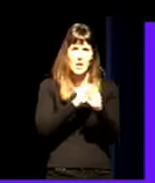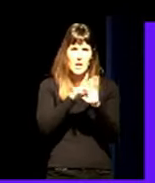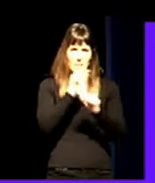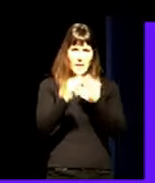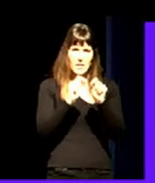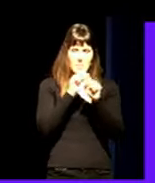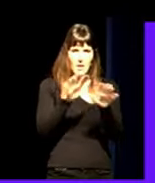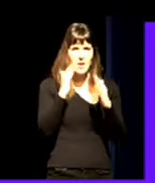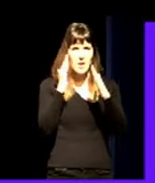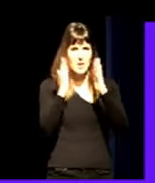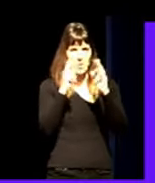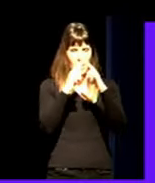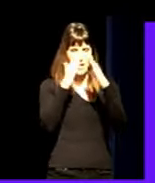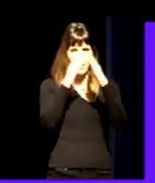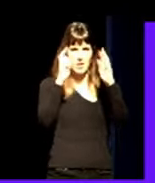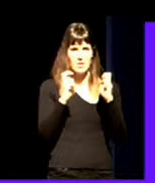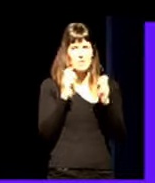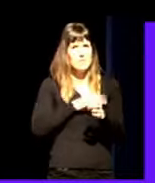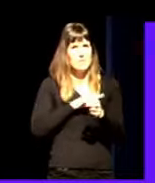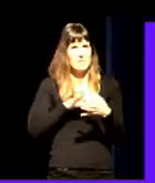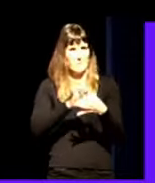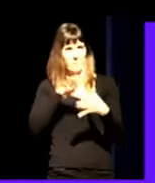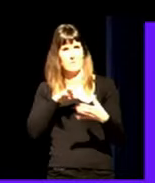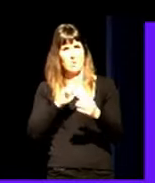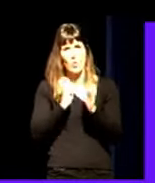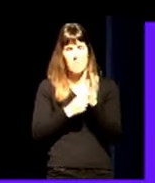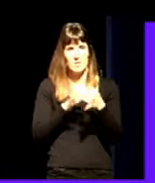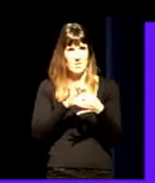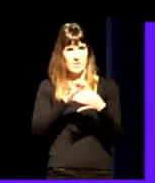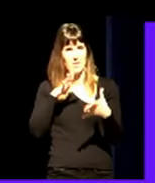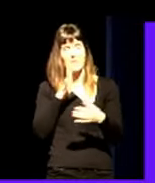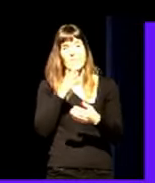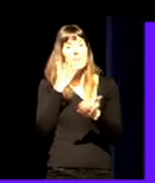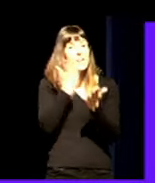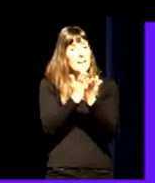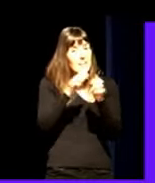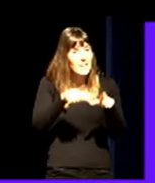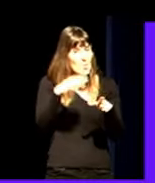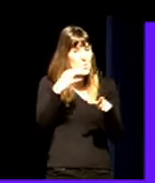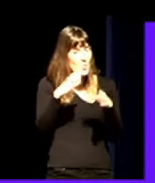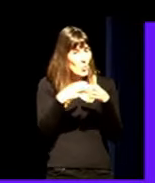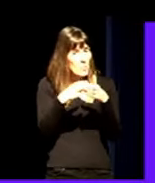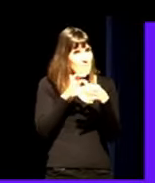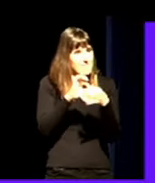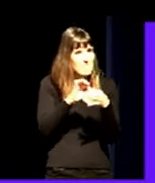en la época de confinamiento, se encontraron desvinculados completamente, porque la escuela era lo único que les sostenía en muchos casos.